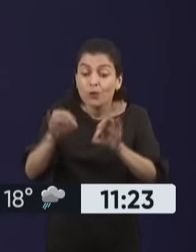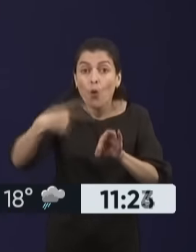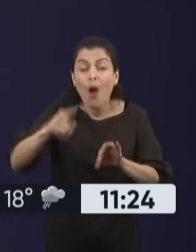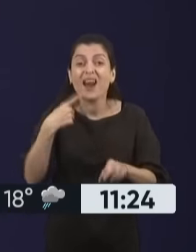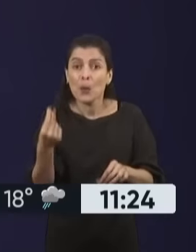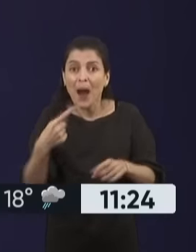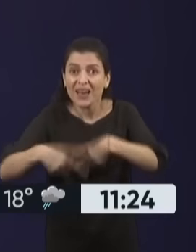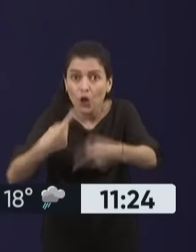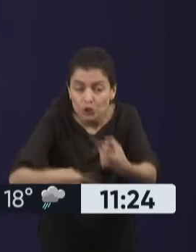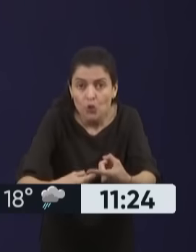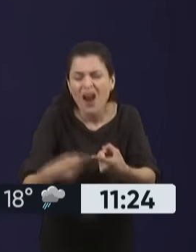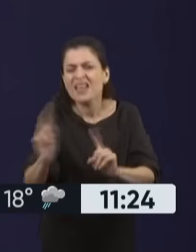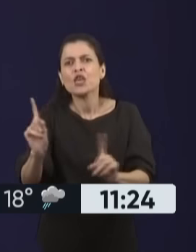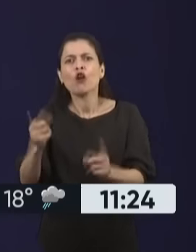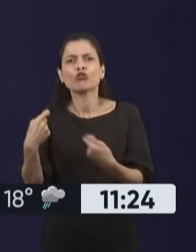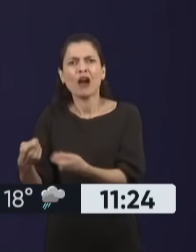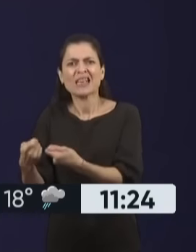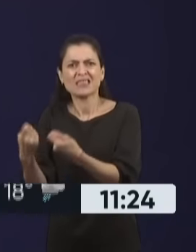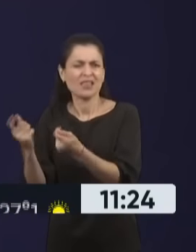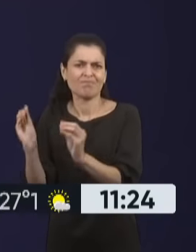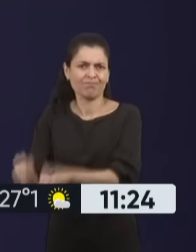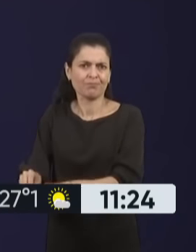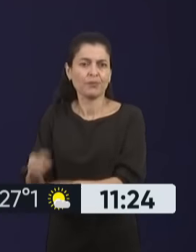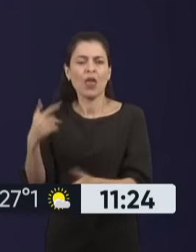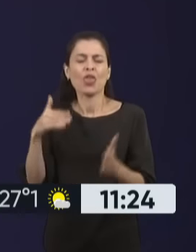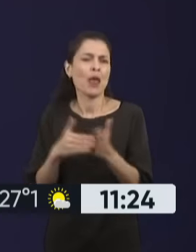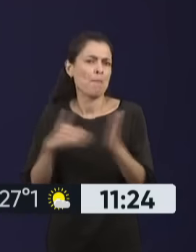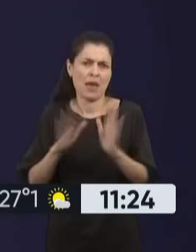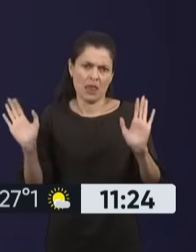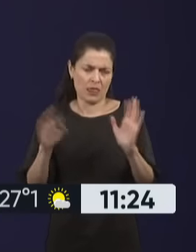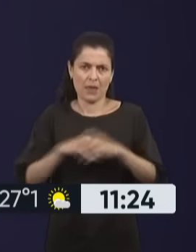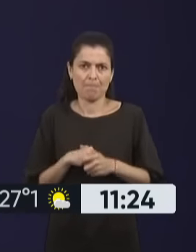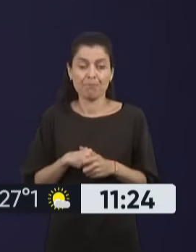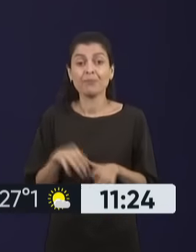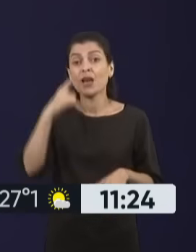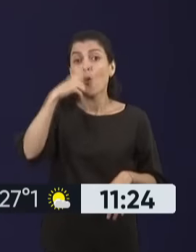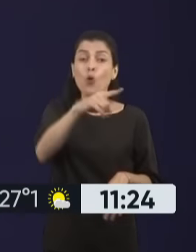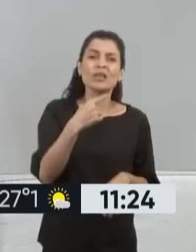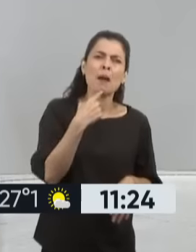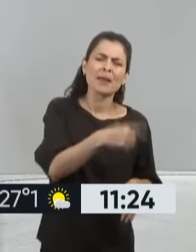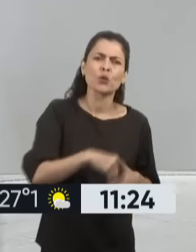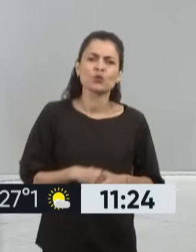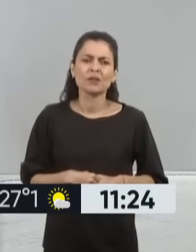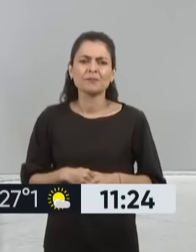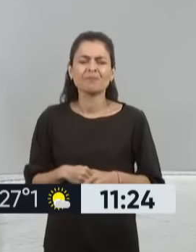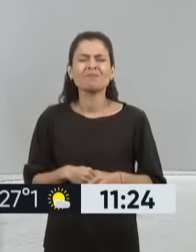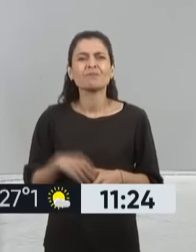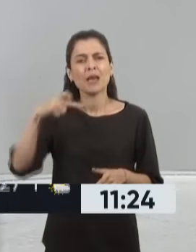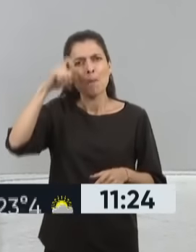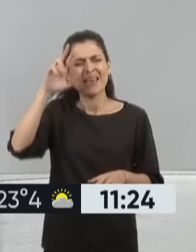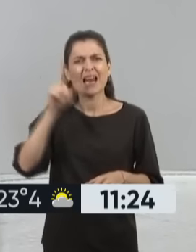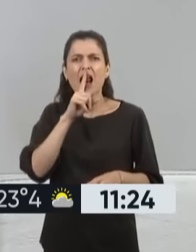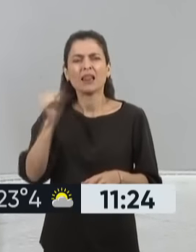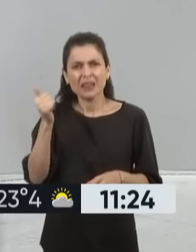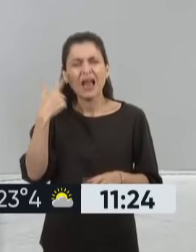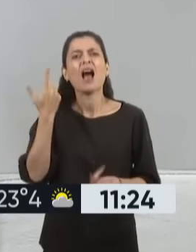En cuáles efectivamente les es eficiente gastar el dinero última pregunta Hola qué tal Juan Pablo Peralta con